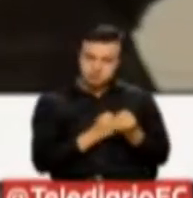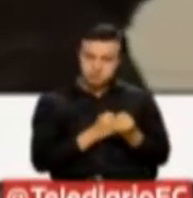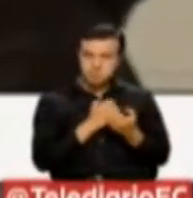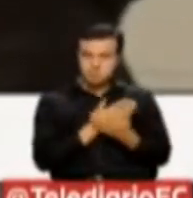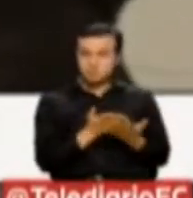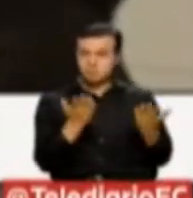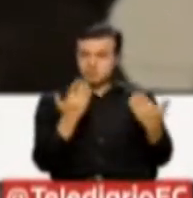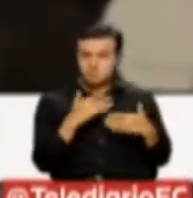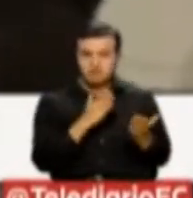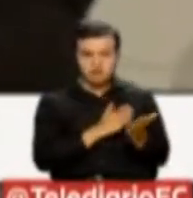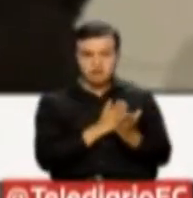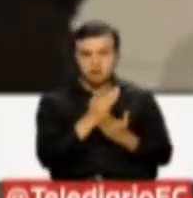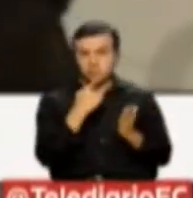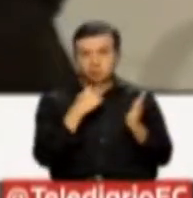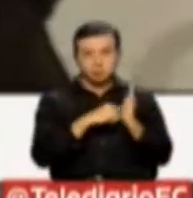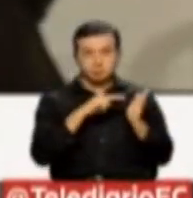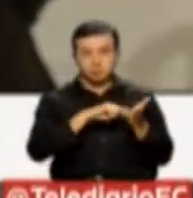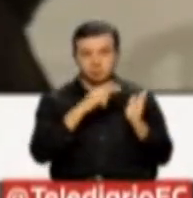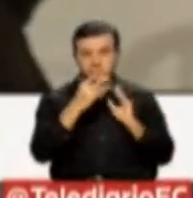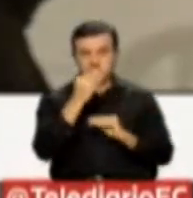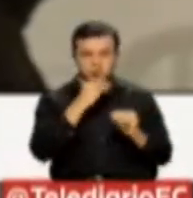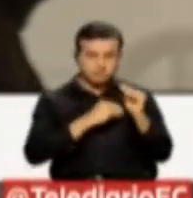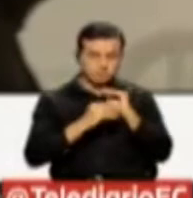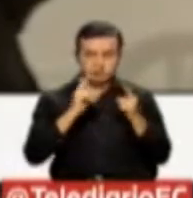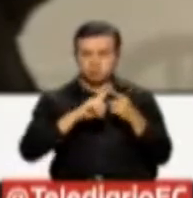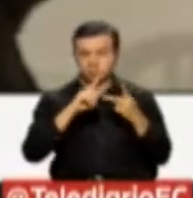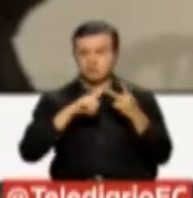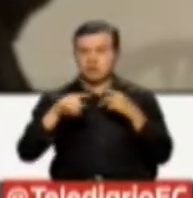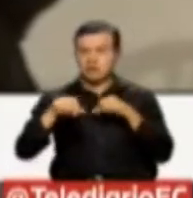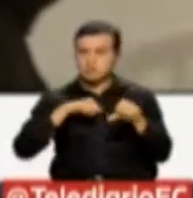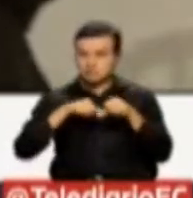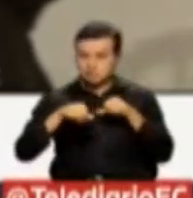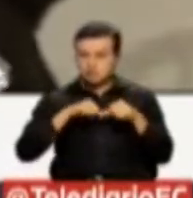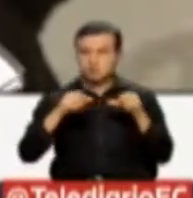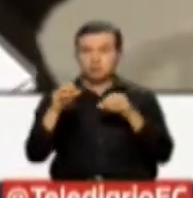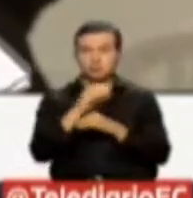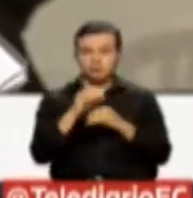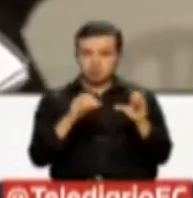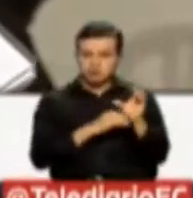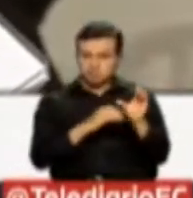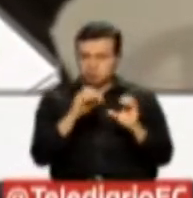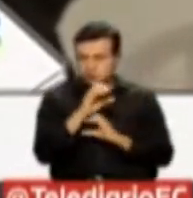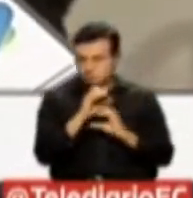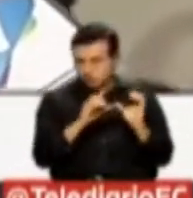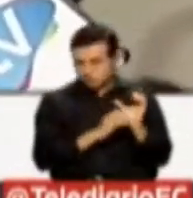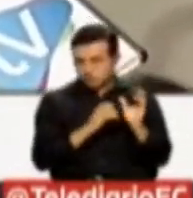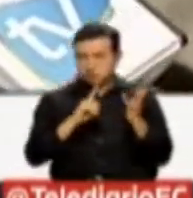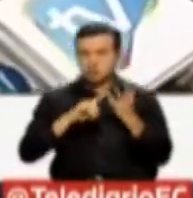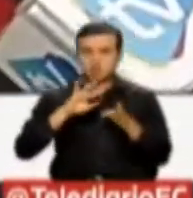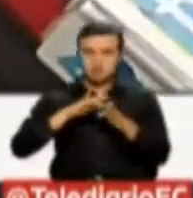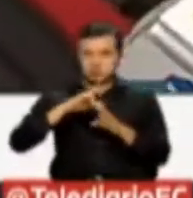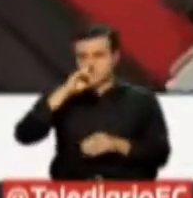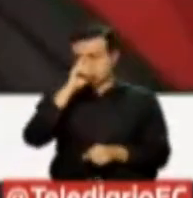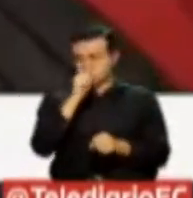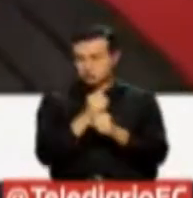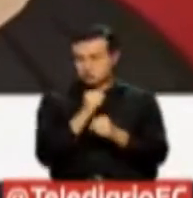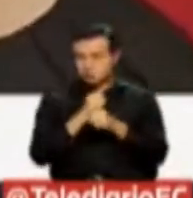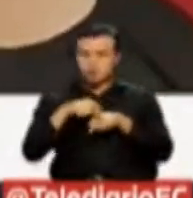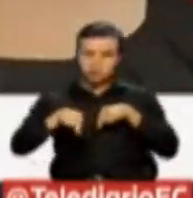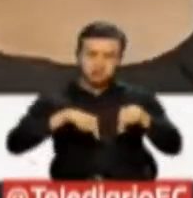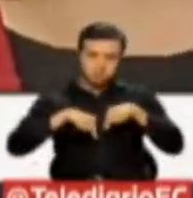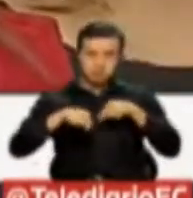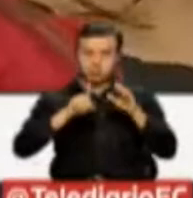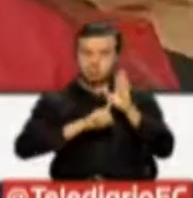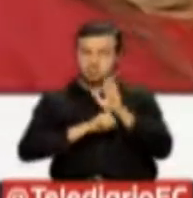así que tenemos carreras como tecnología en alimentos, carreras en administración, contabilidad, lo que es riesgo laboral, lo que es transporte, lo